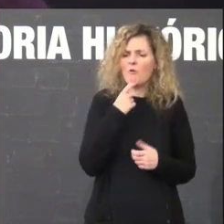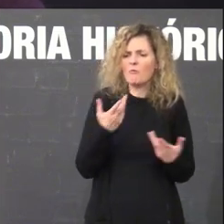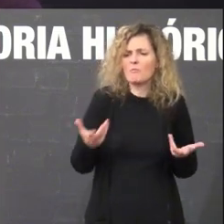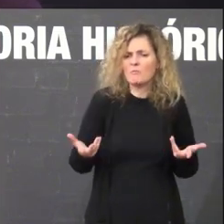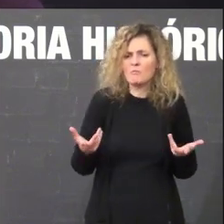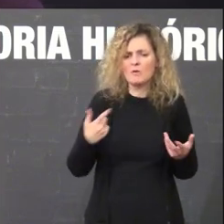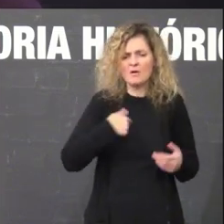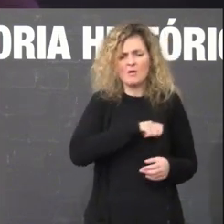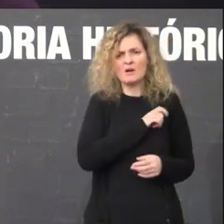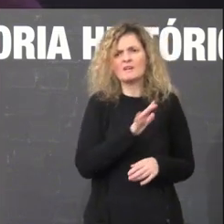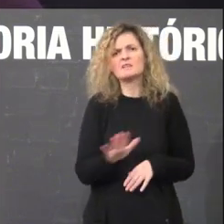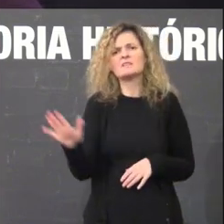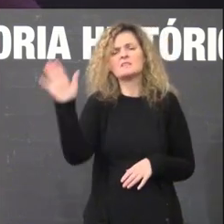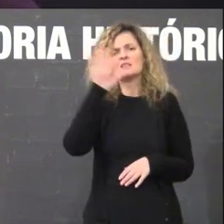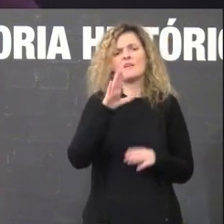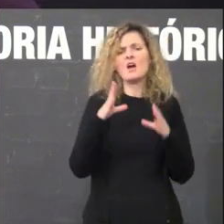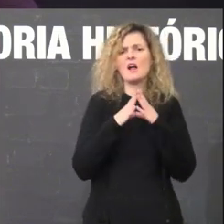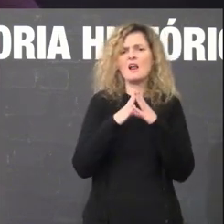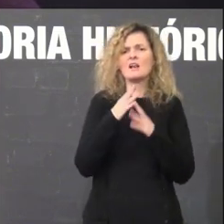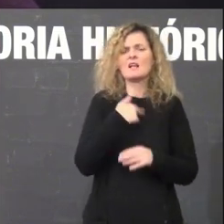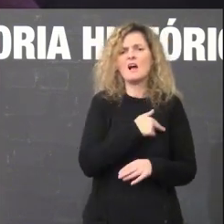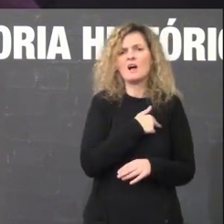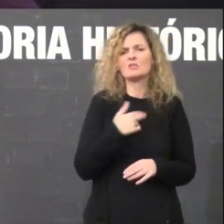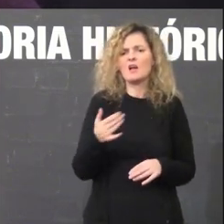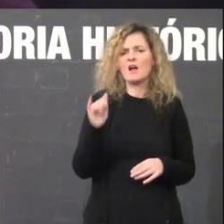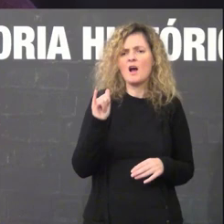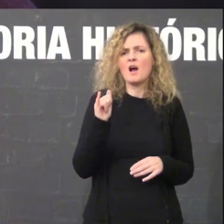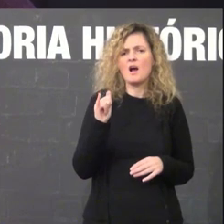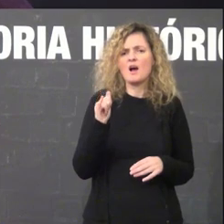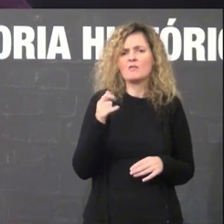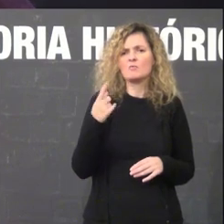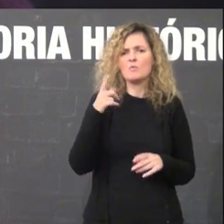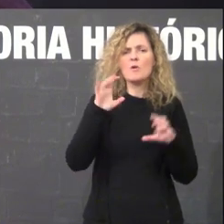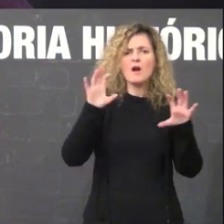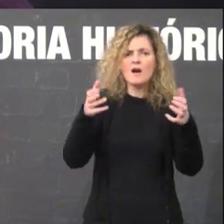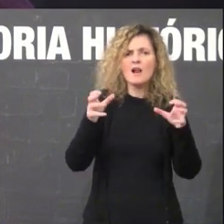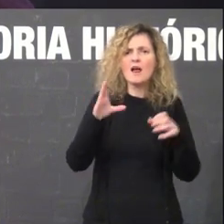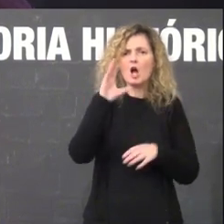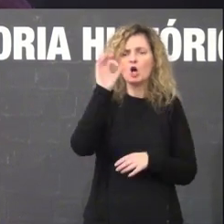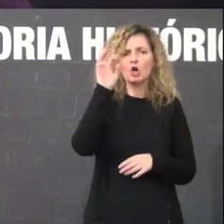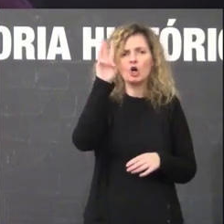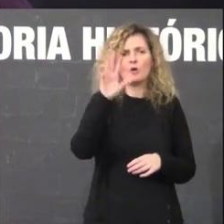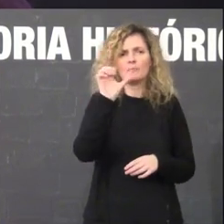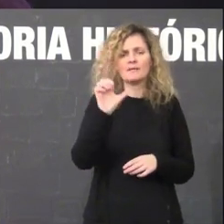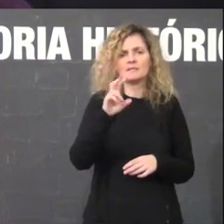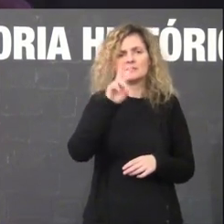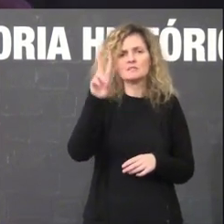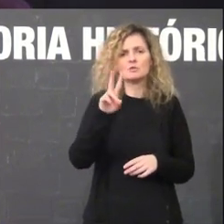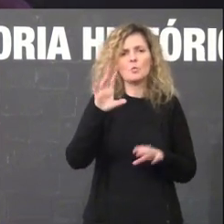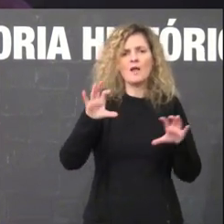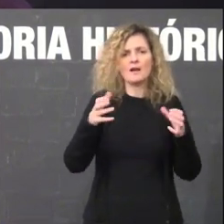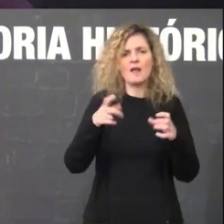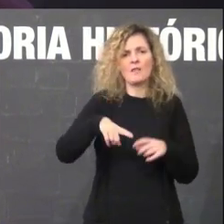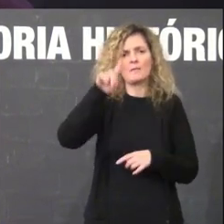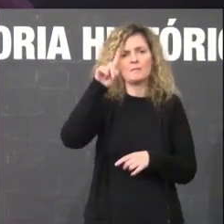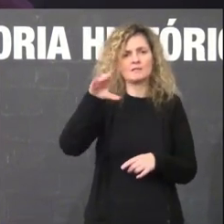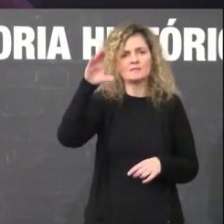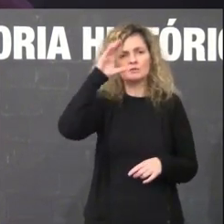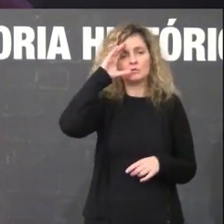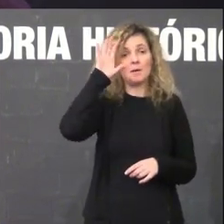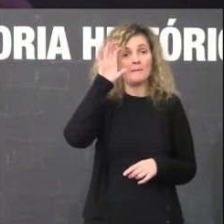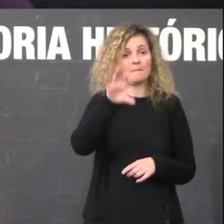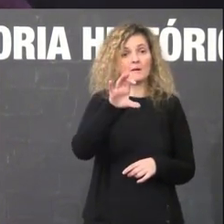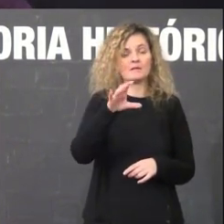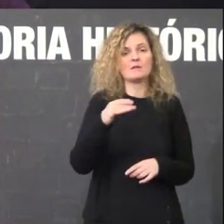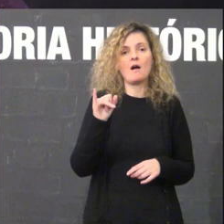que en España la Iglesia Católica tenga una radio que es la Cope la segunda radio más escuchada del país y